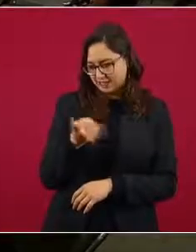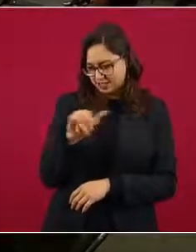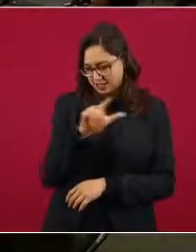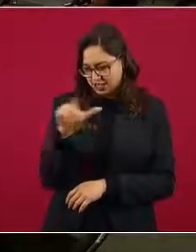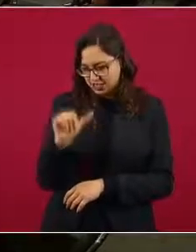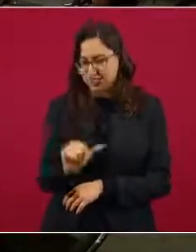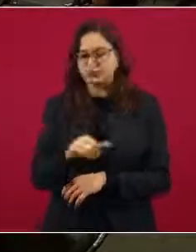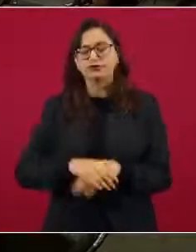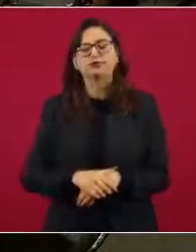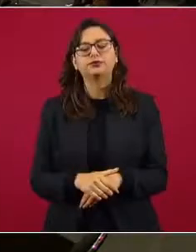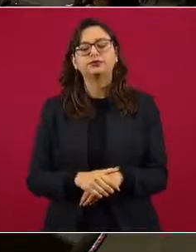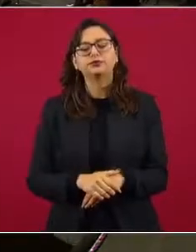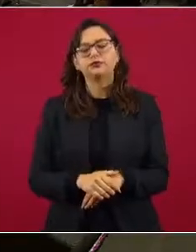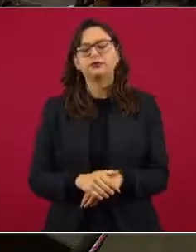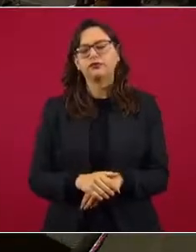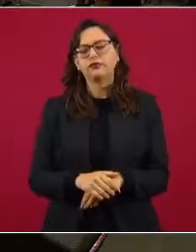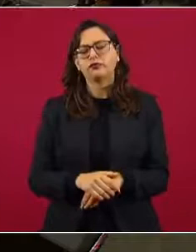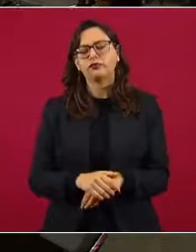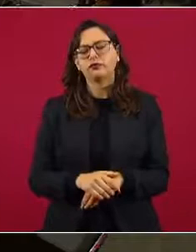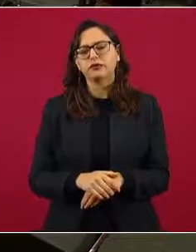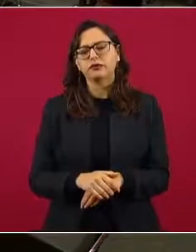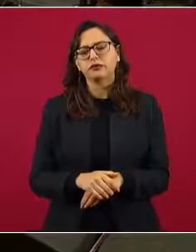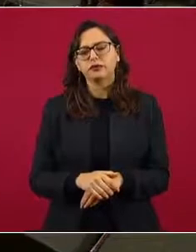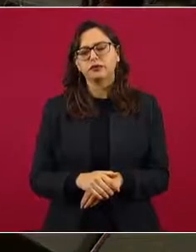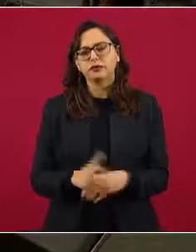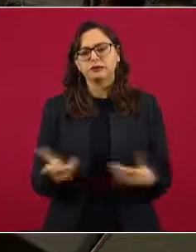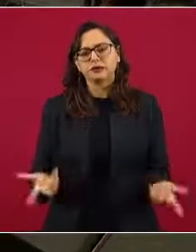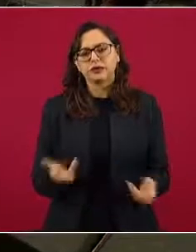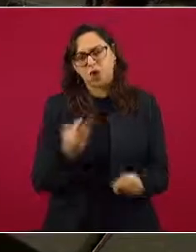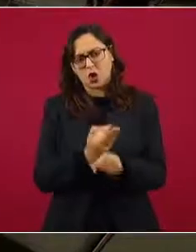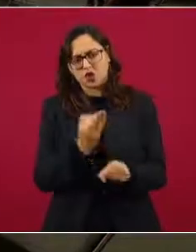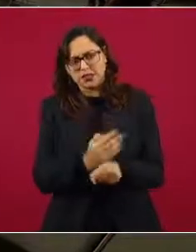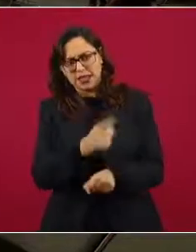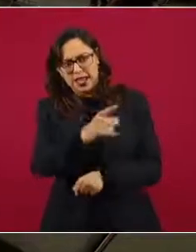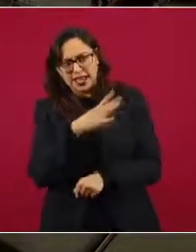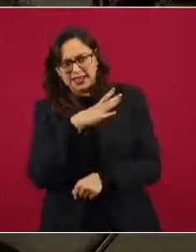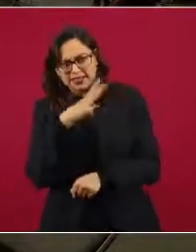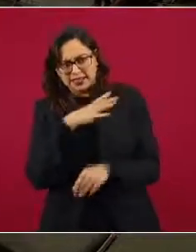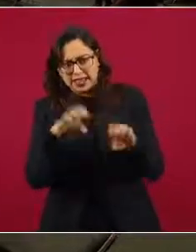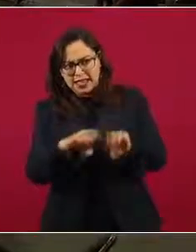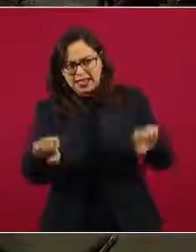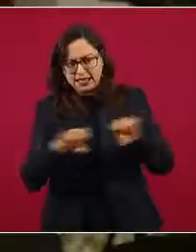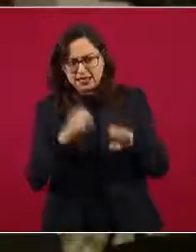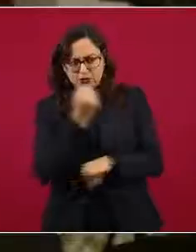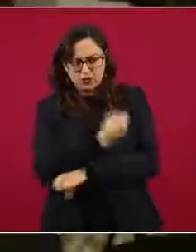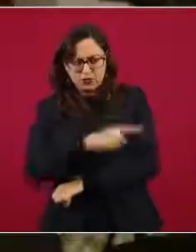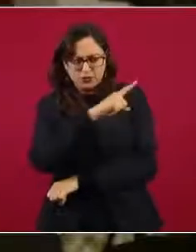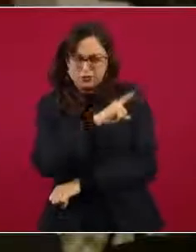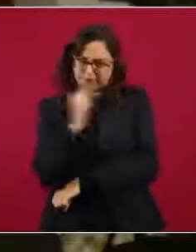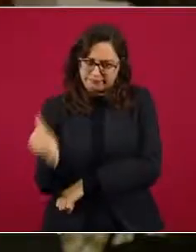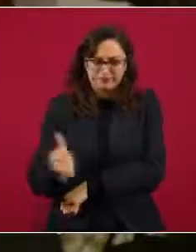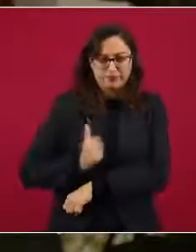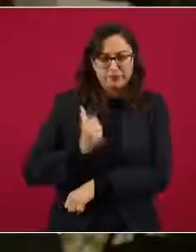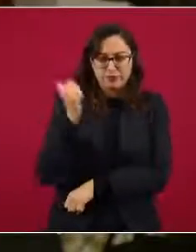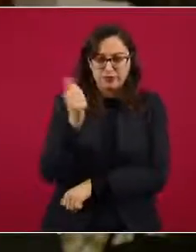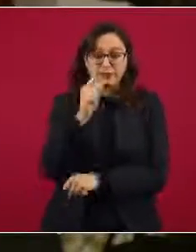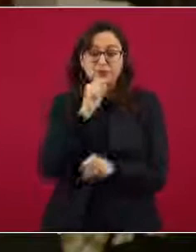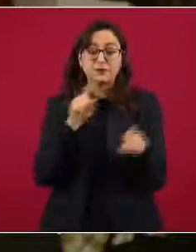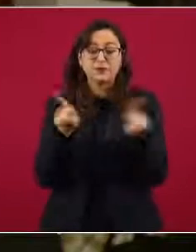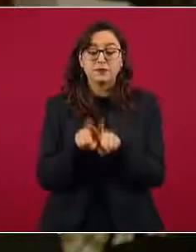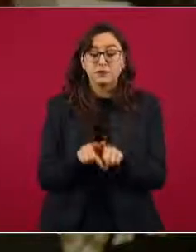aprovechando la visita de todo el Gabinete de Salud y en atención al comentario que usted empleó de